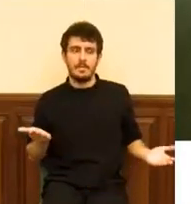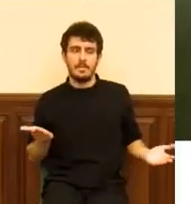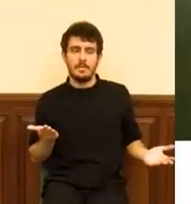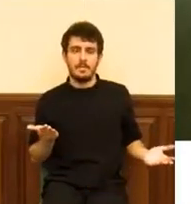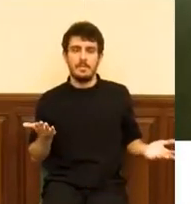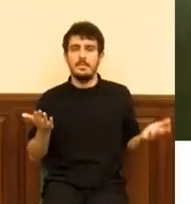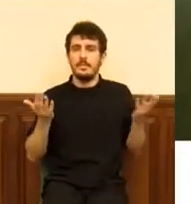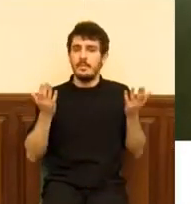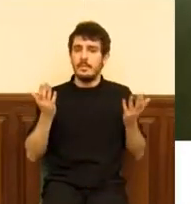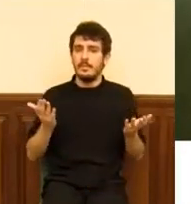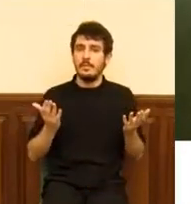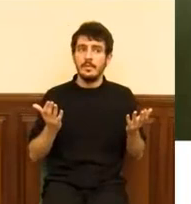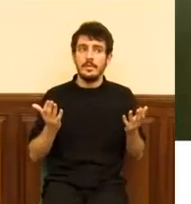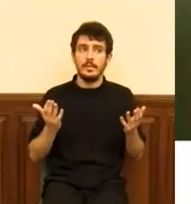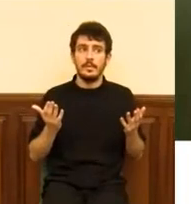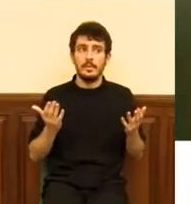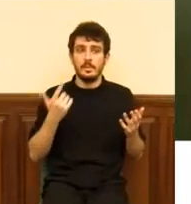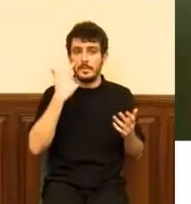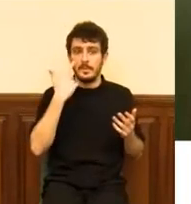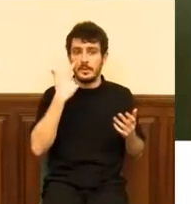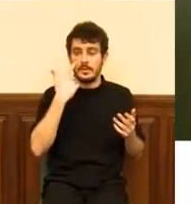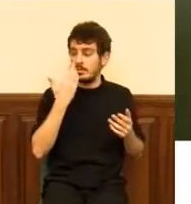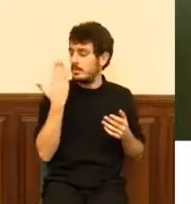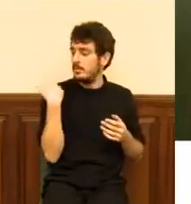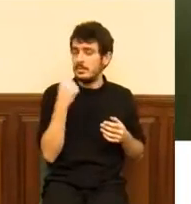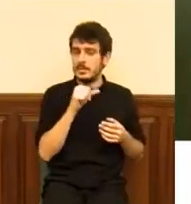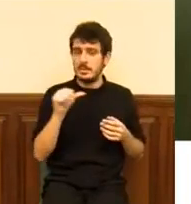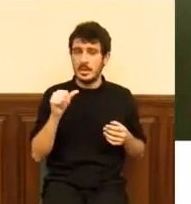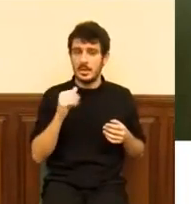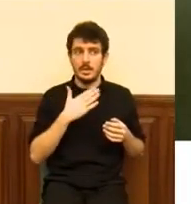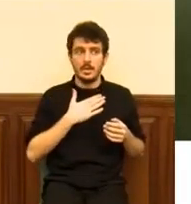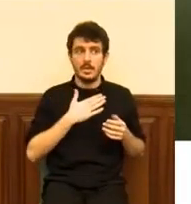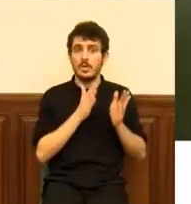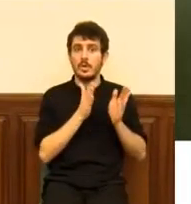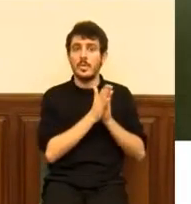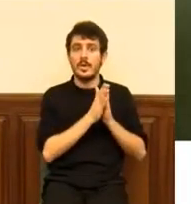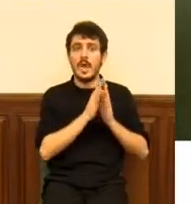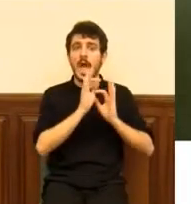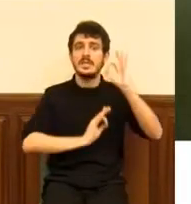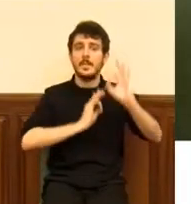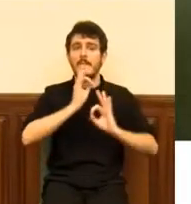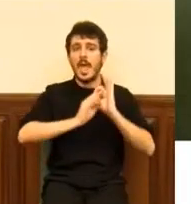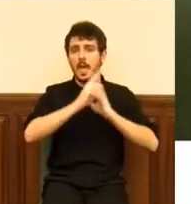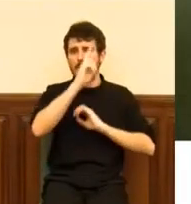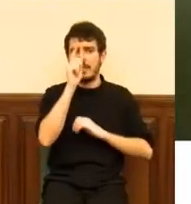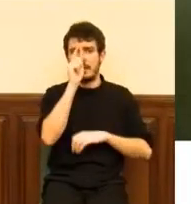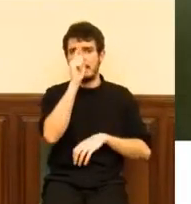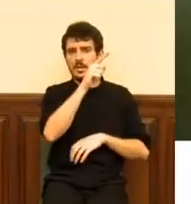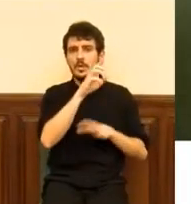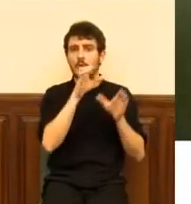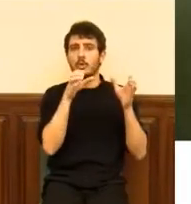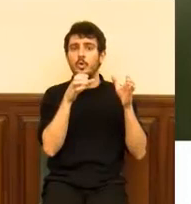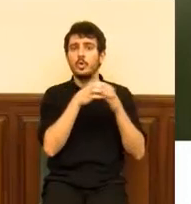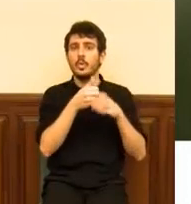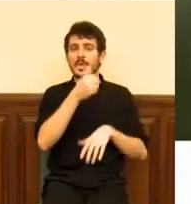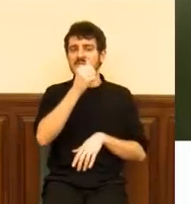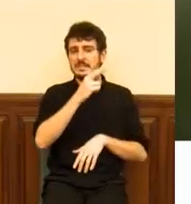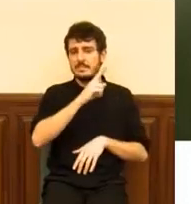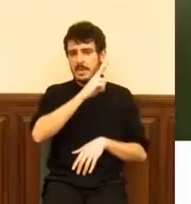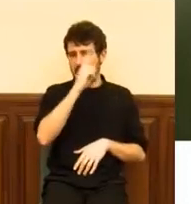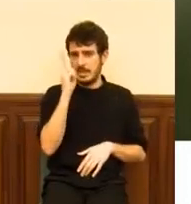Pues... miren, la semana pasada nuestros compañeros de la Asamblea de Madrid, el Grupo Parlamentario de Más